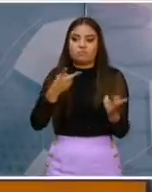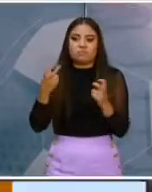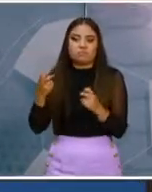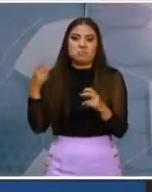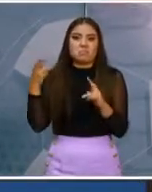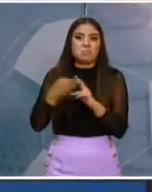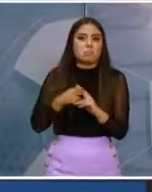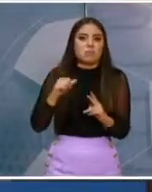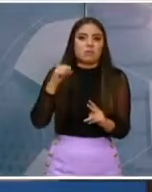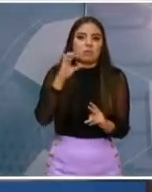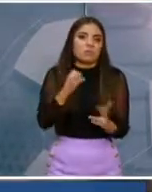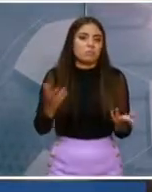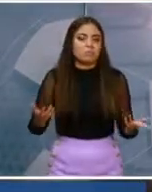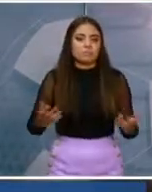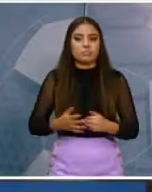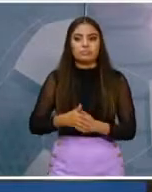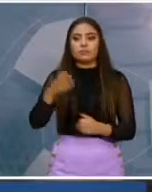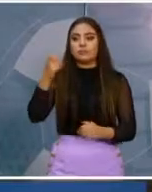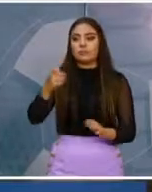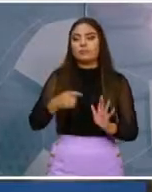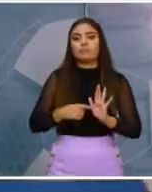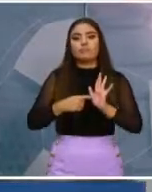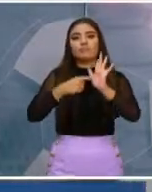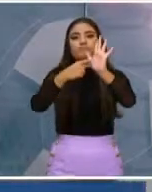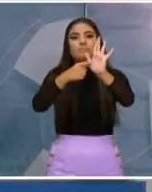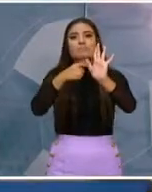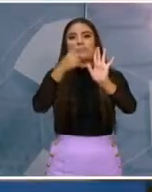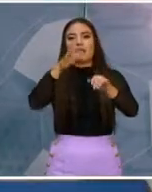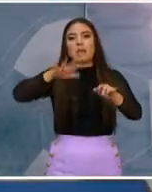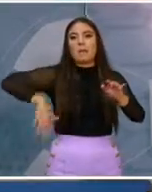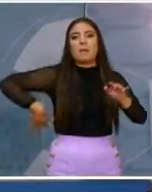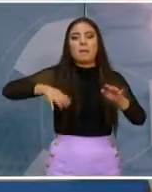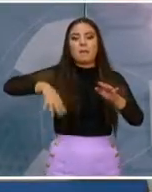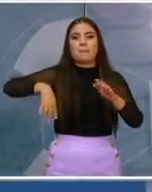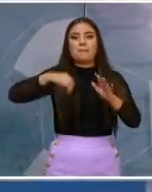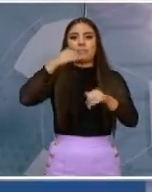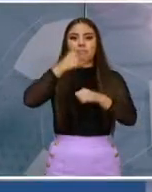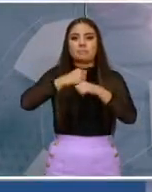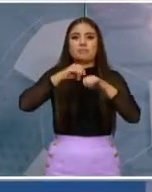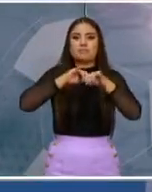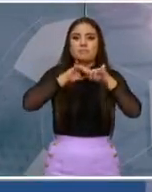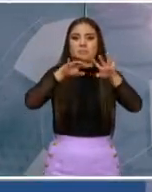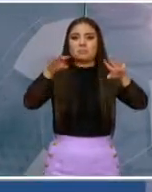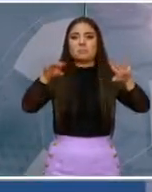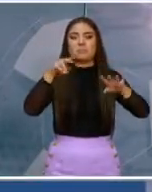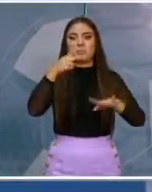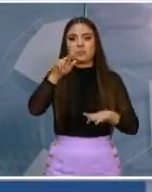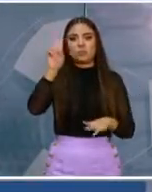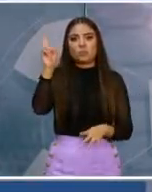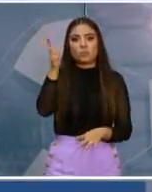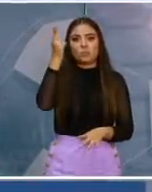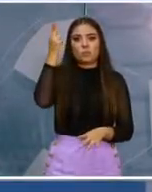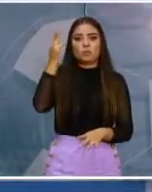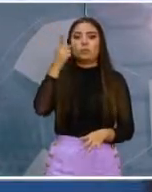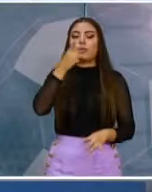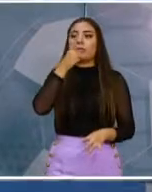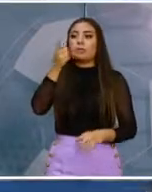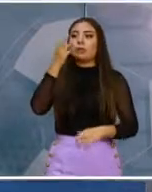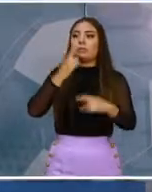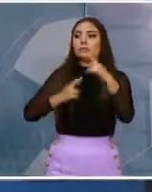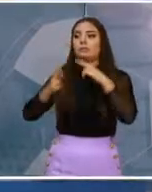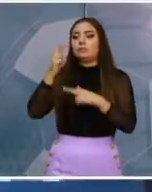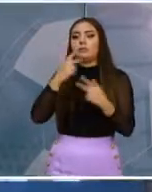emitido por la Rectoría de la Universidad Juárez del Estado de Durango y la Universidad Autónoma de Durango de retirar a sus pasantes de las zonas de riesgo